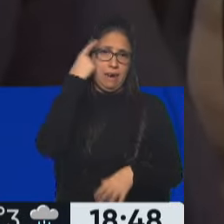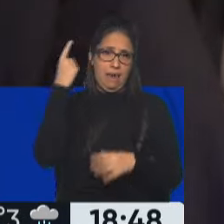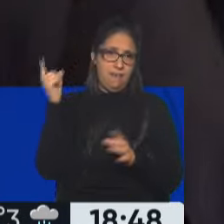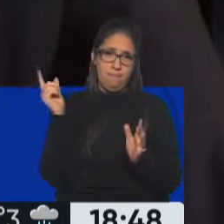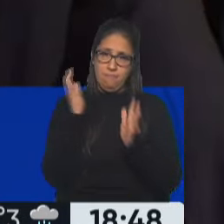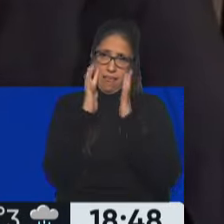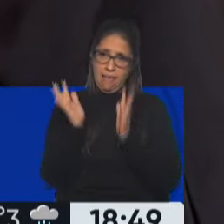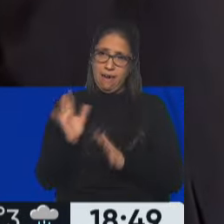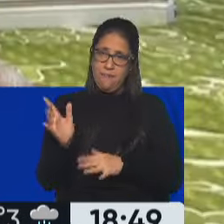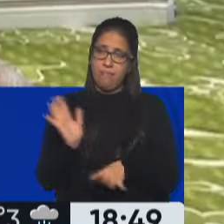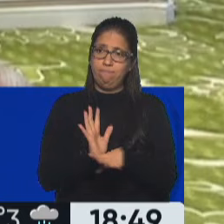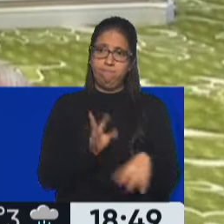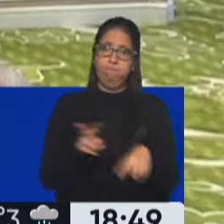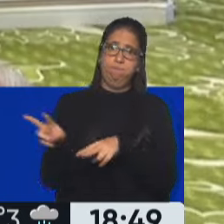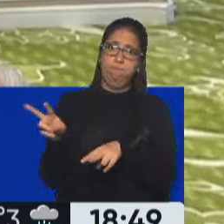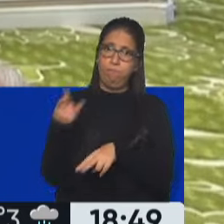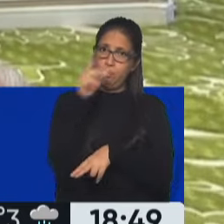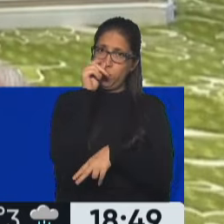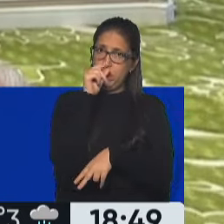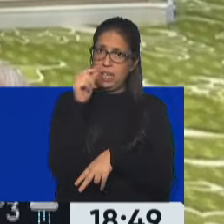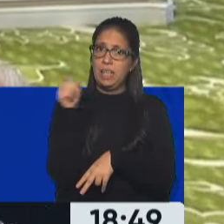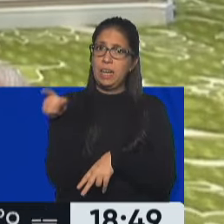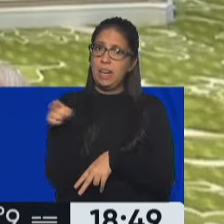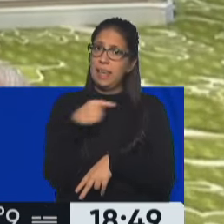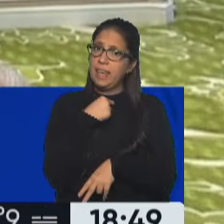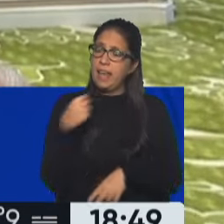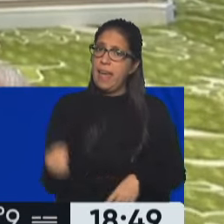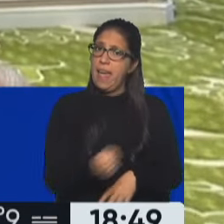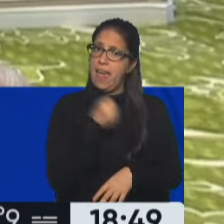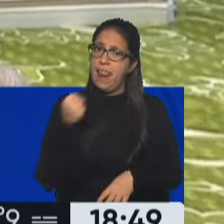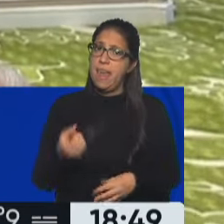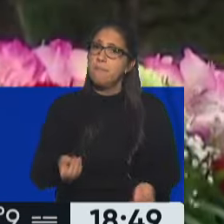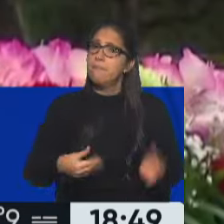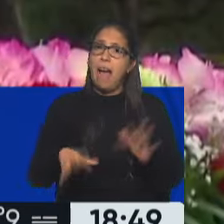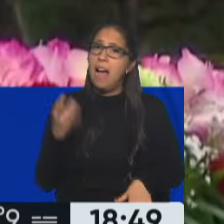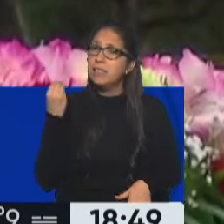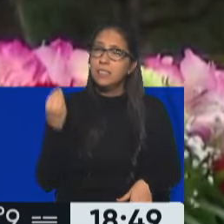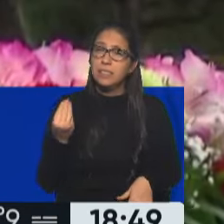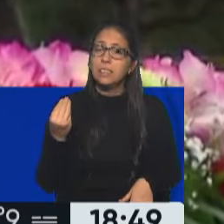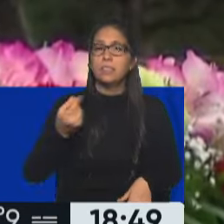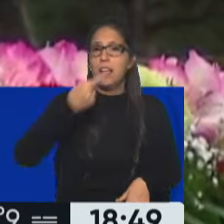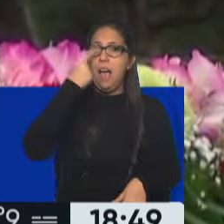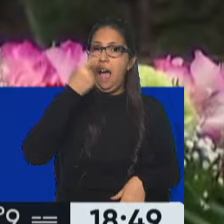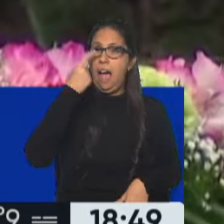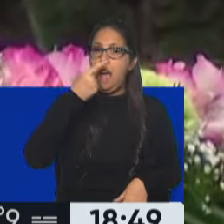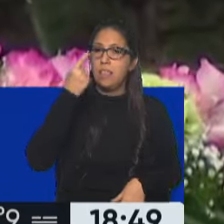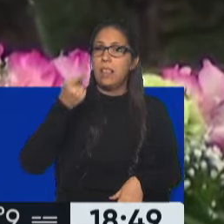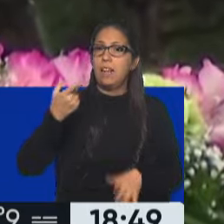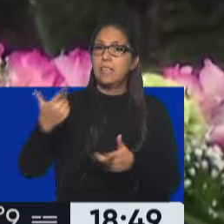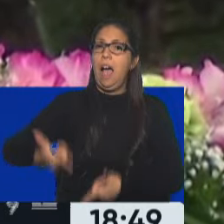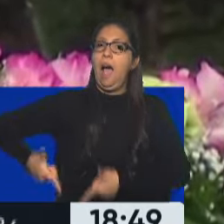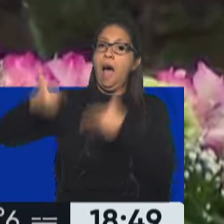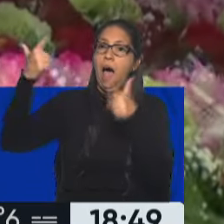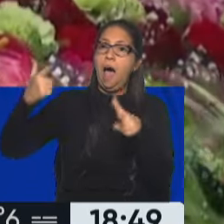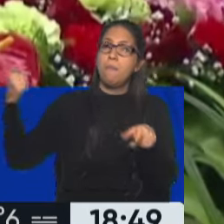que advierten es que es un Putin que va a buscar municiones, o sea, que importa municiones de Corea del Norte